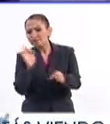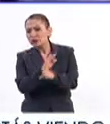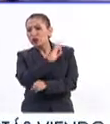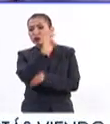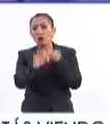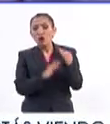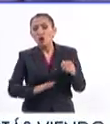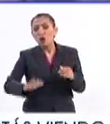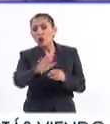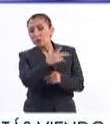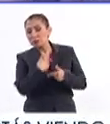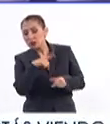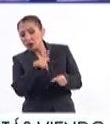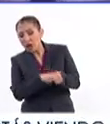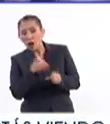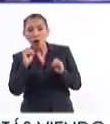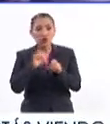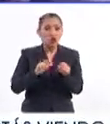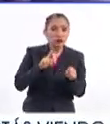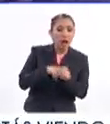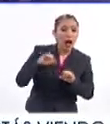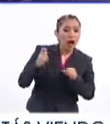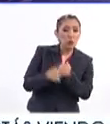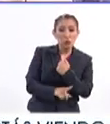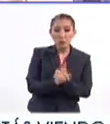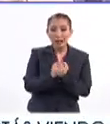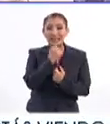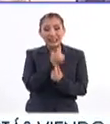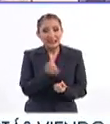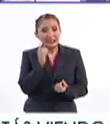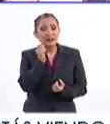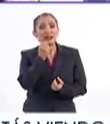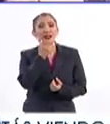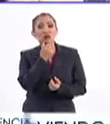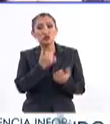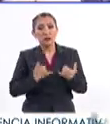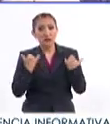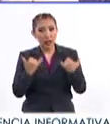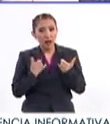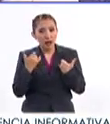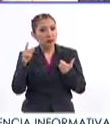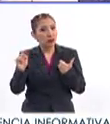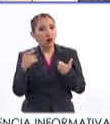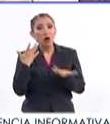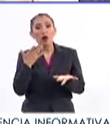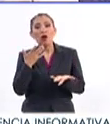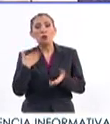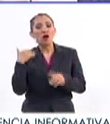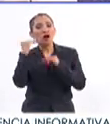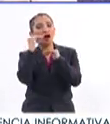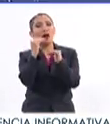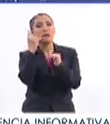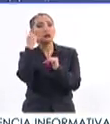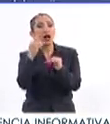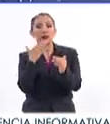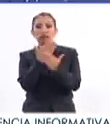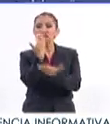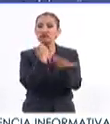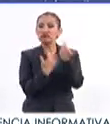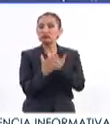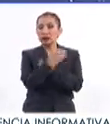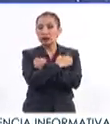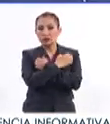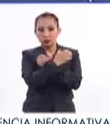que las circunstancias personales y sociales de las niñas, niños y jóvenes no sean un obstáculo para su óptimo